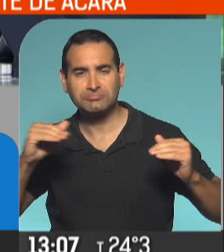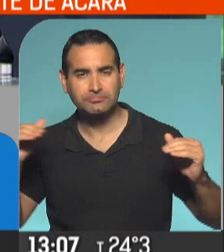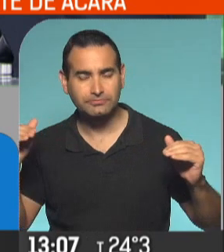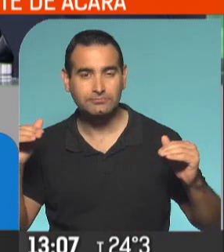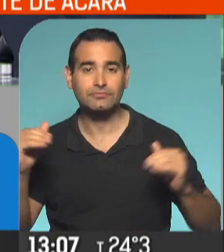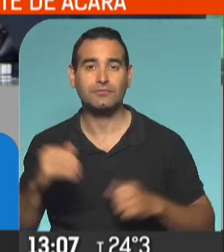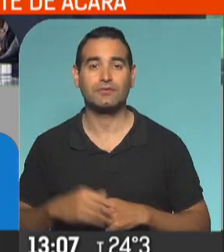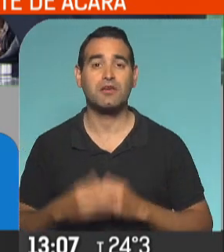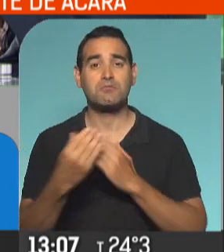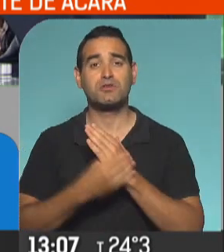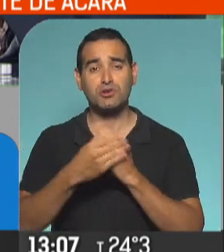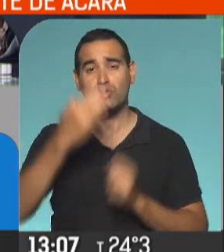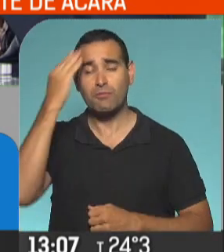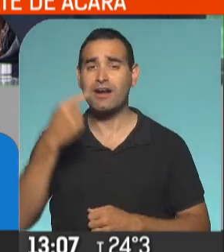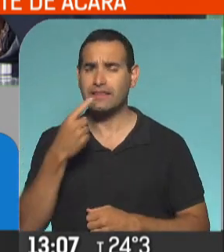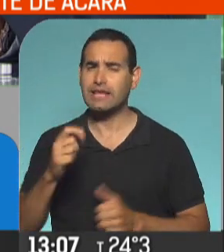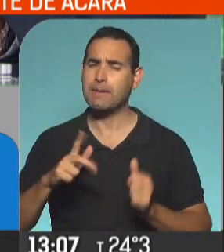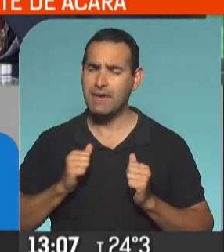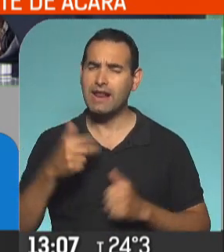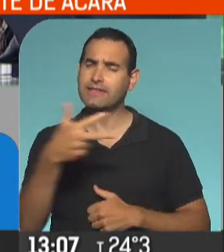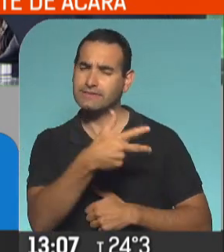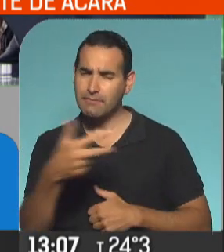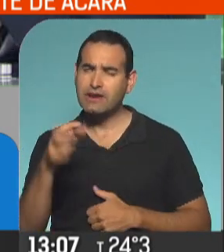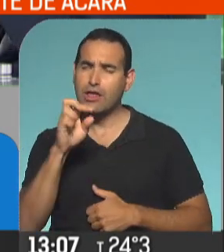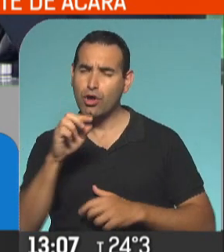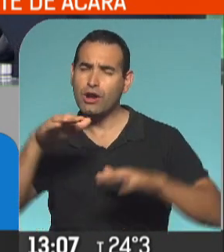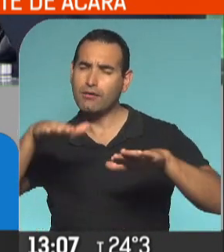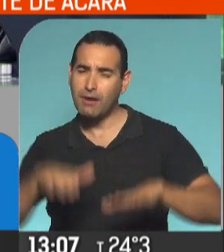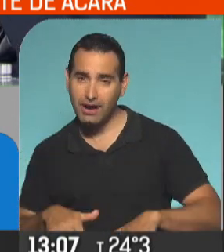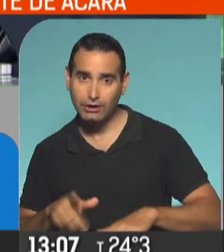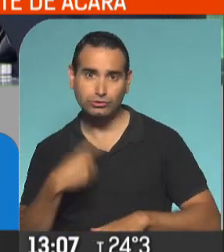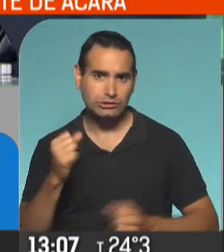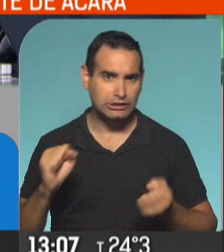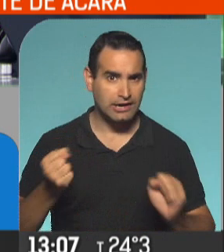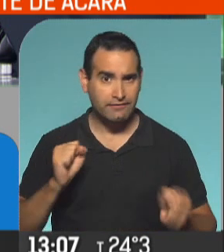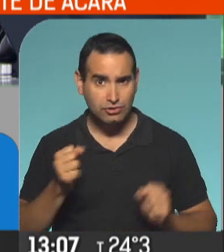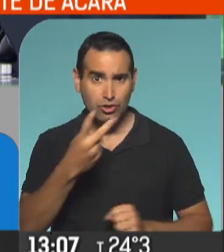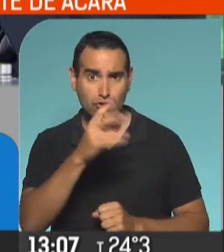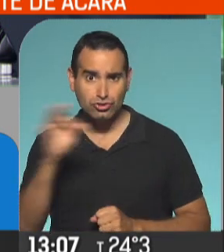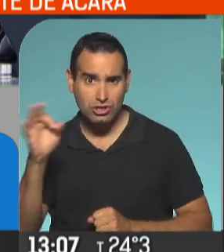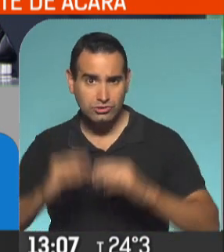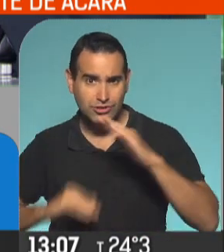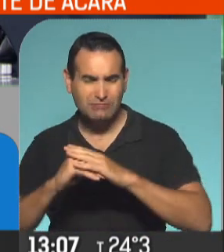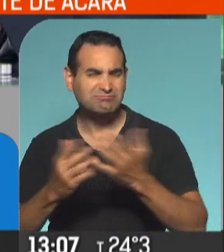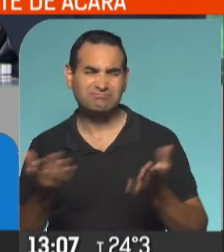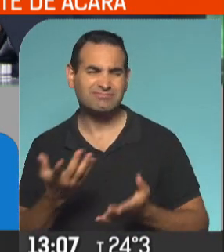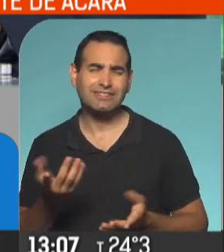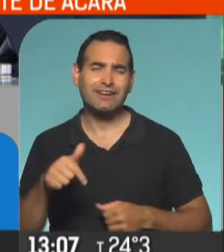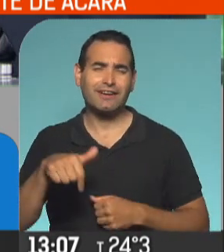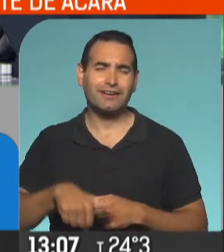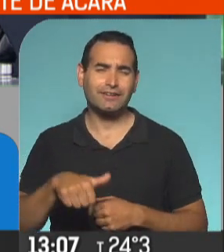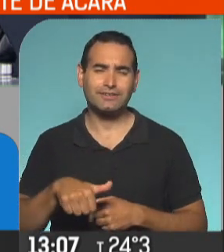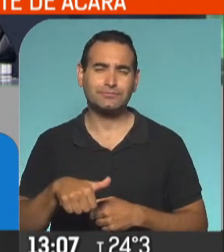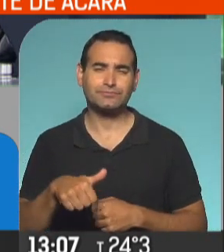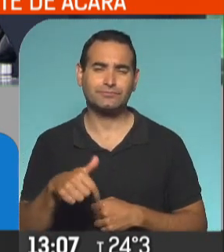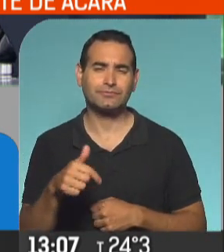le dijo el presidente vamos a esperar tres semanas para que el dólar baje cuando se pusieron todos nerviosos que llegó a 200 pero el país no daba para ese